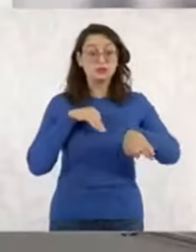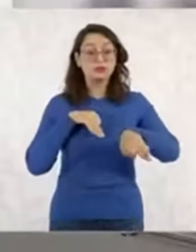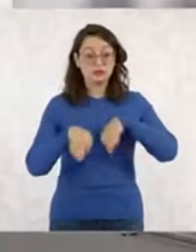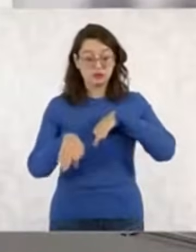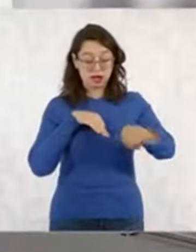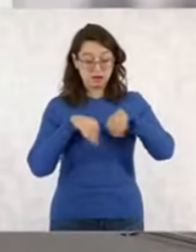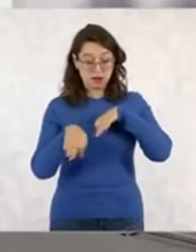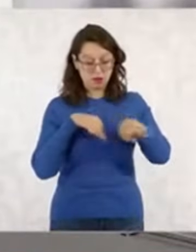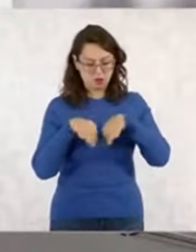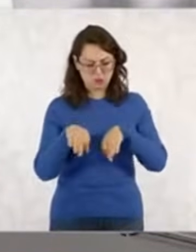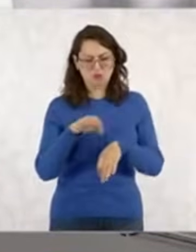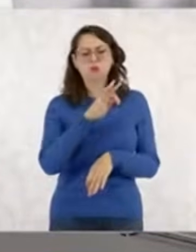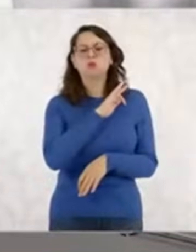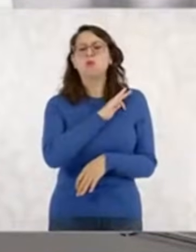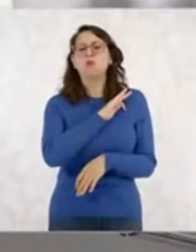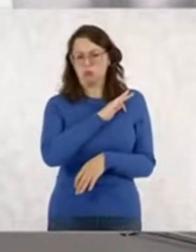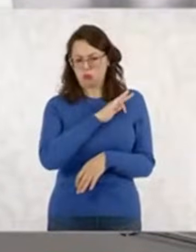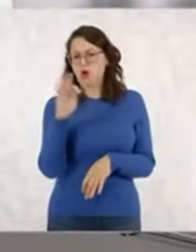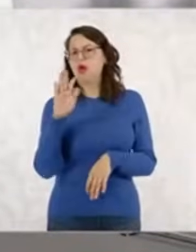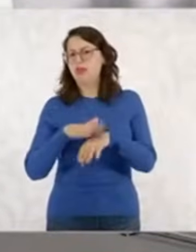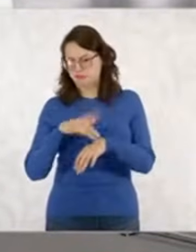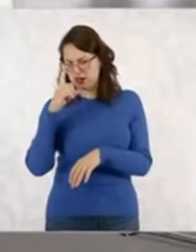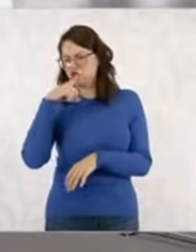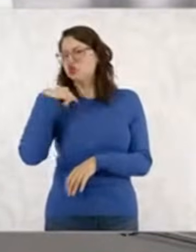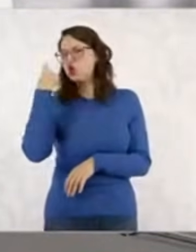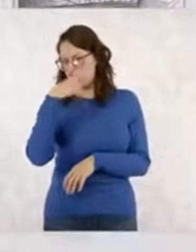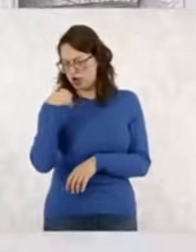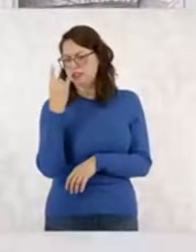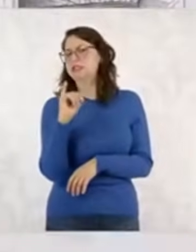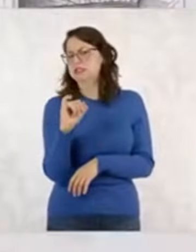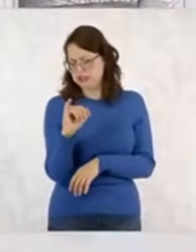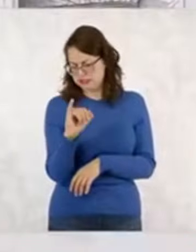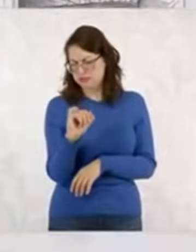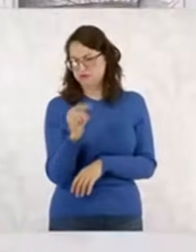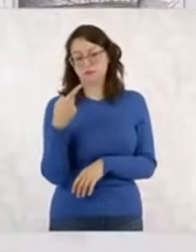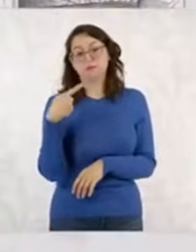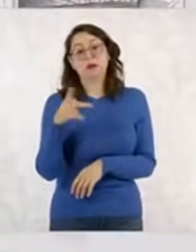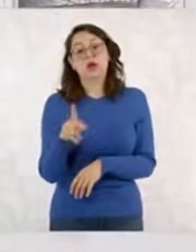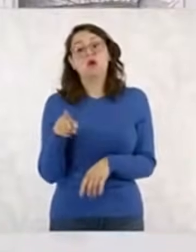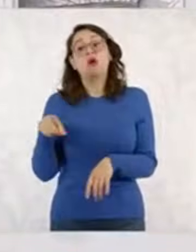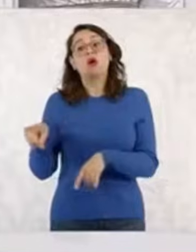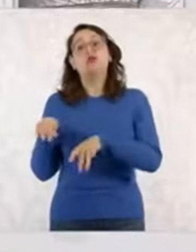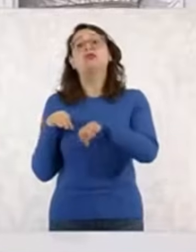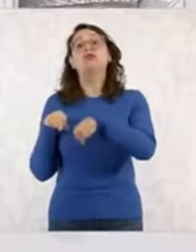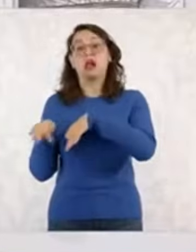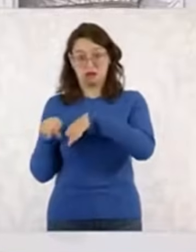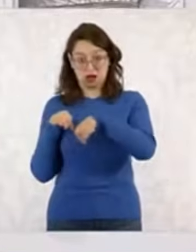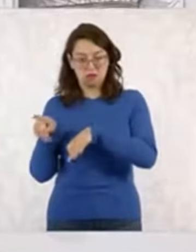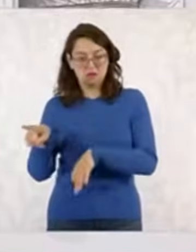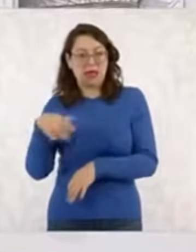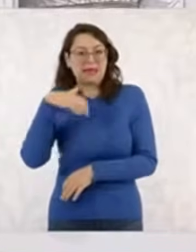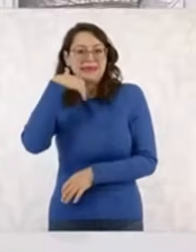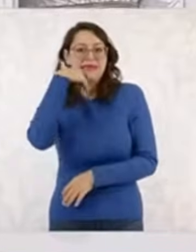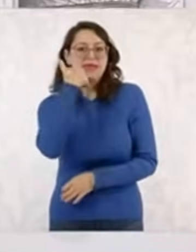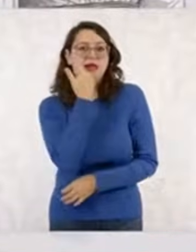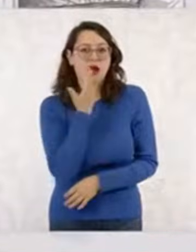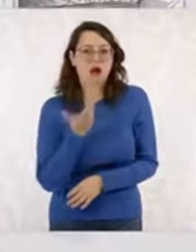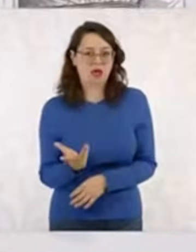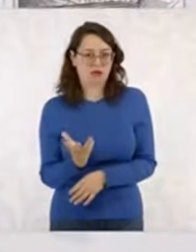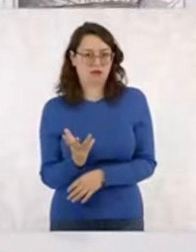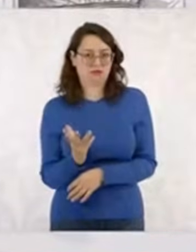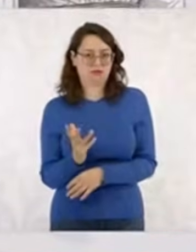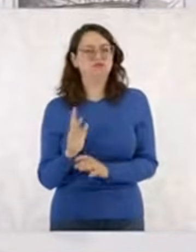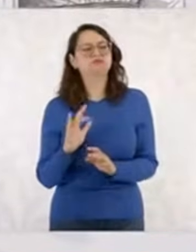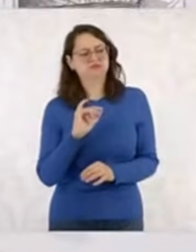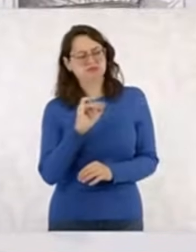podrá prolongarse de manera extraordinaria siempre y cuando el trabajador o la trabajadora de manera voluntaria accedan a